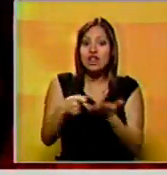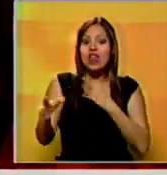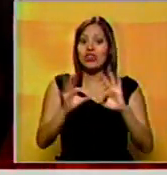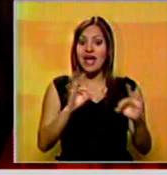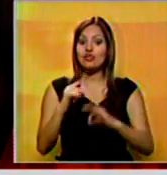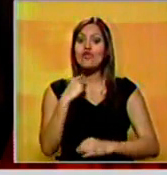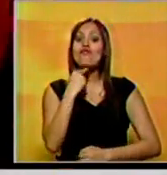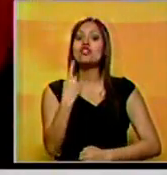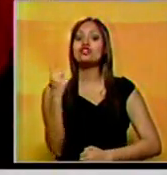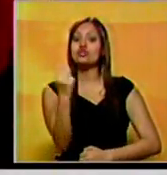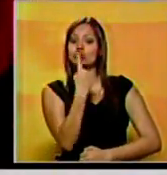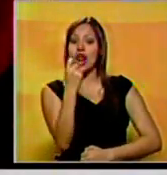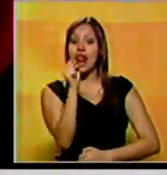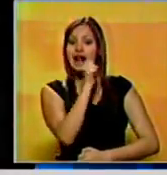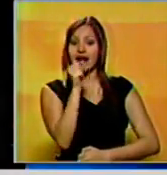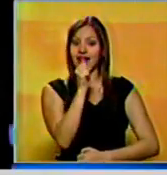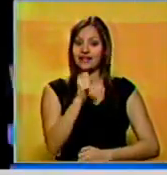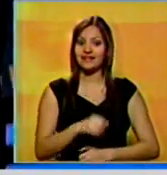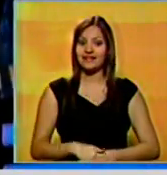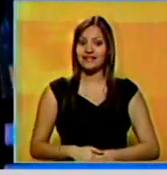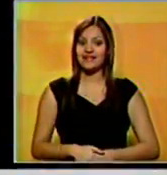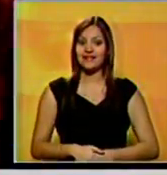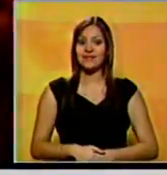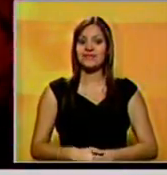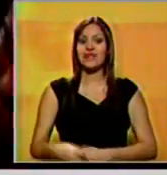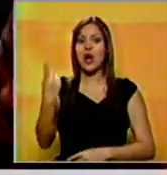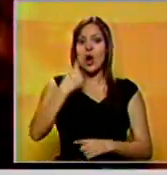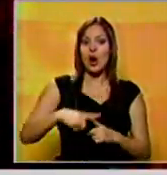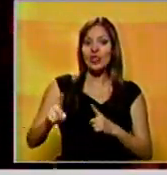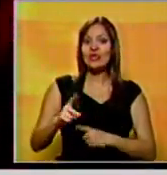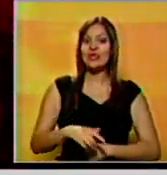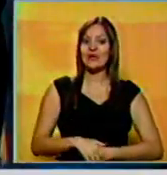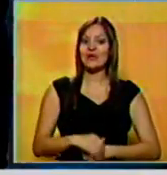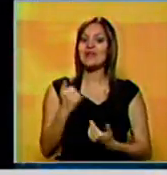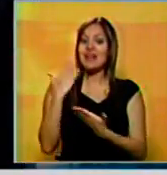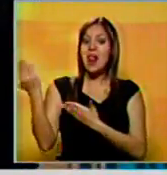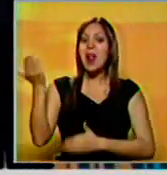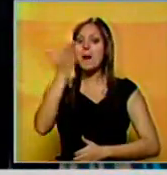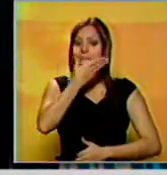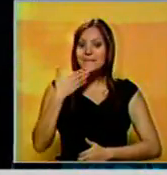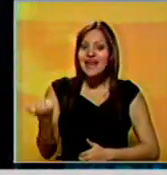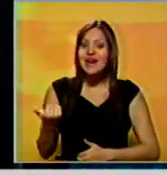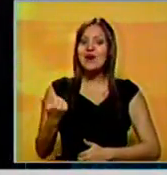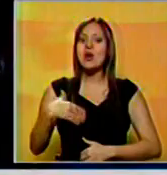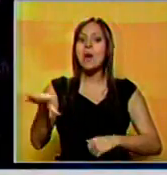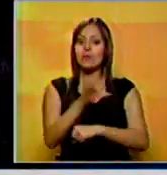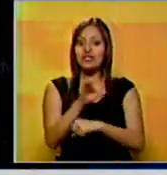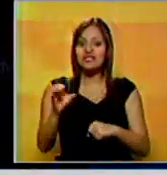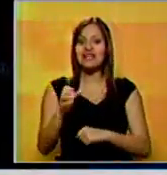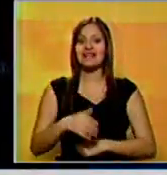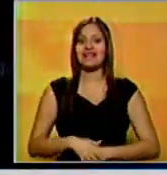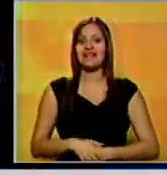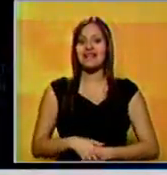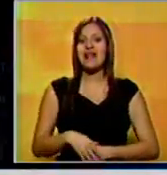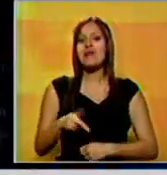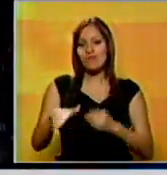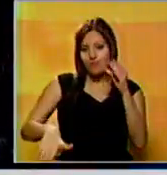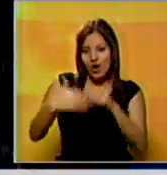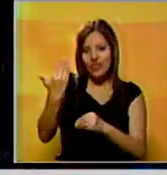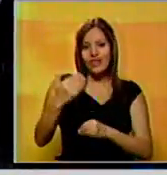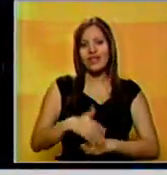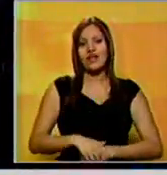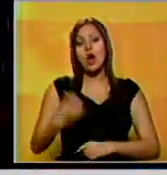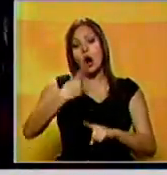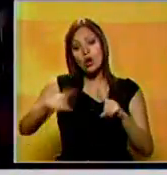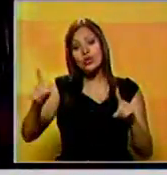solista por el tema Royals. Mientras que Bruno Mars se llevó el mejor álbum de pop vocal. Por su parte, Robbie Draco Rosa